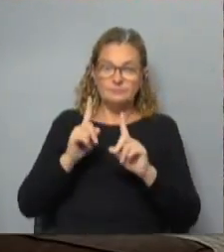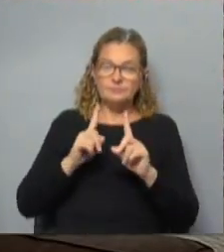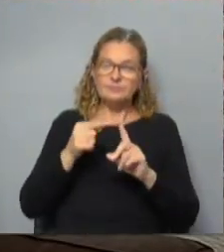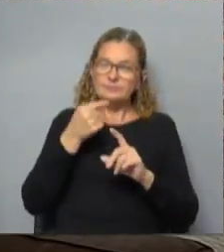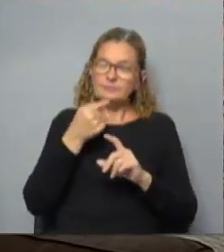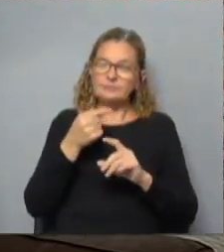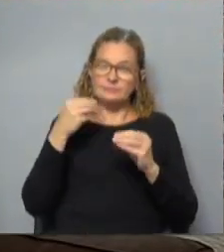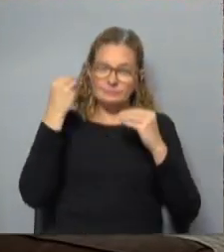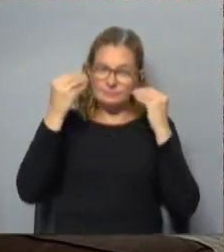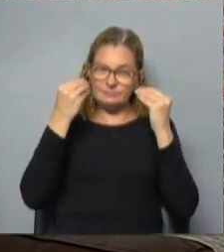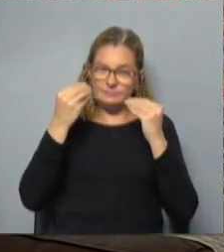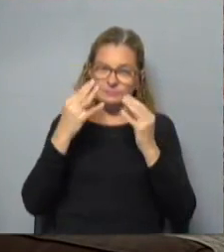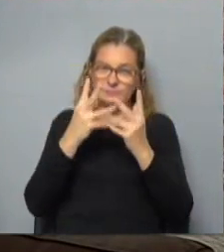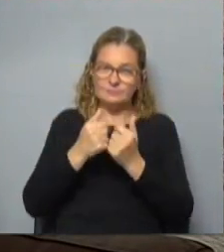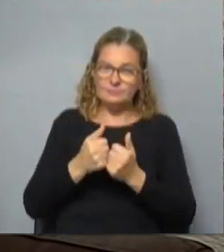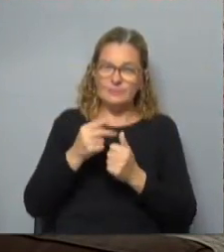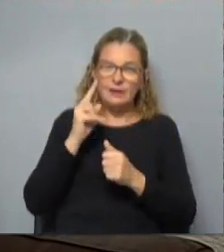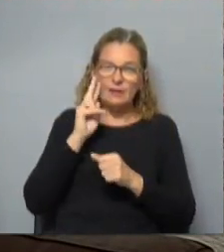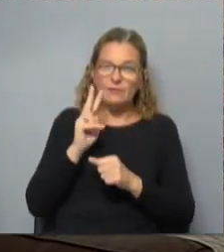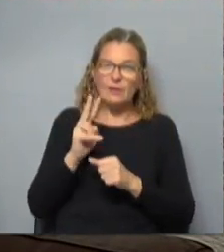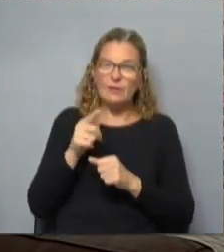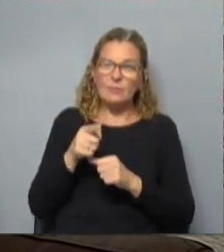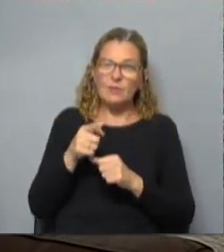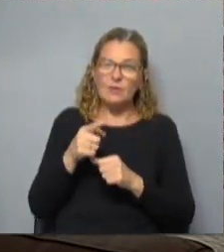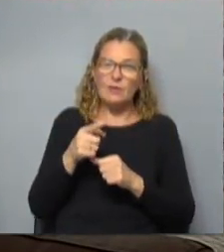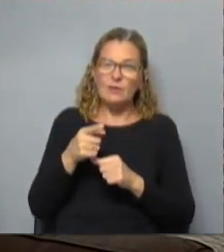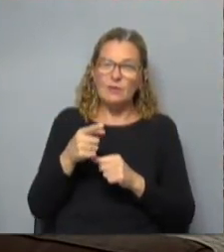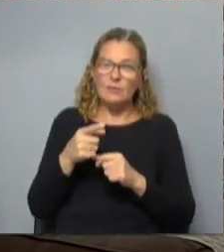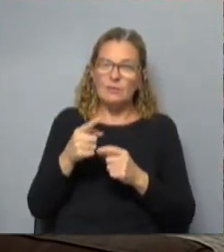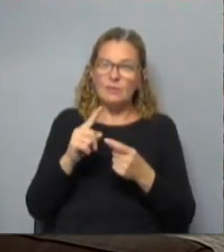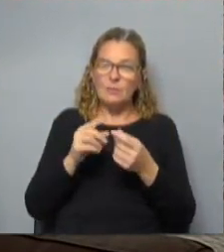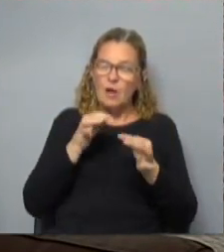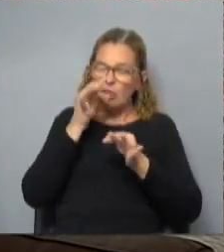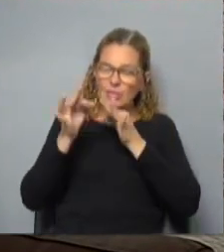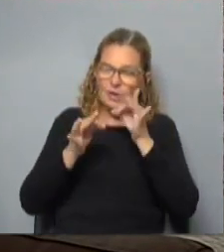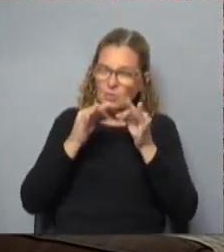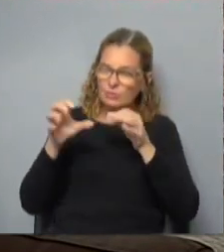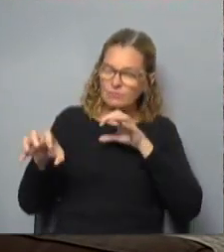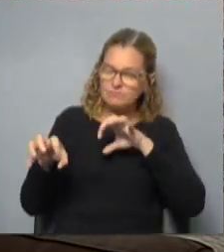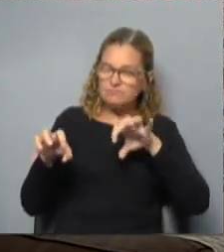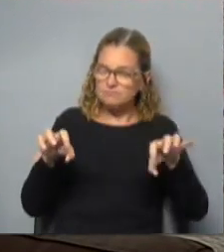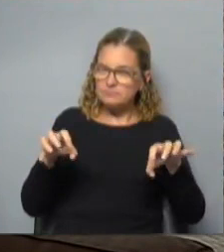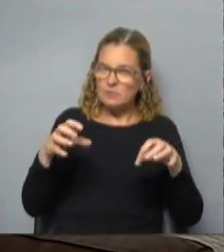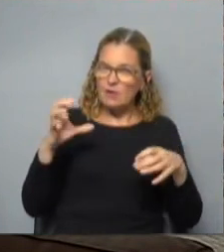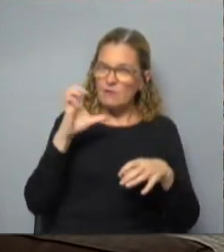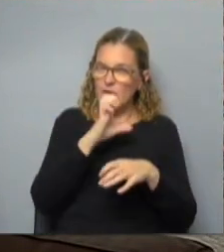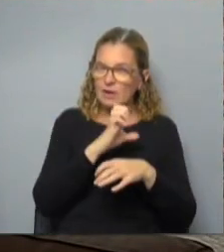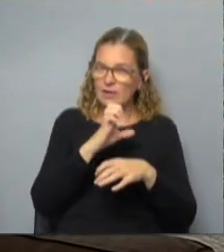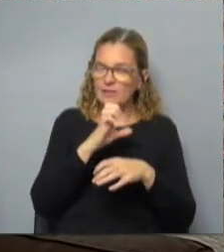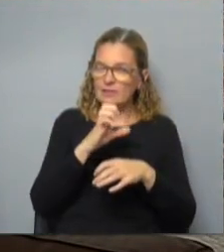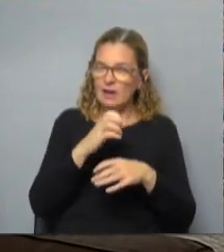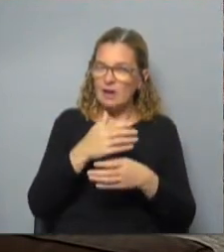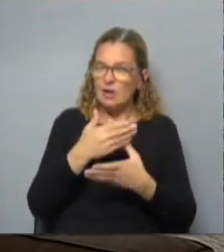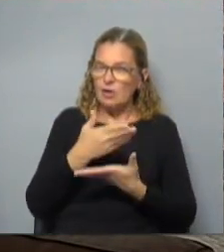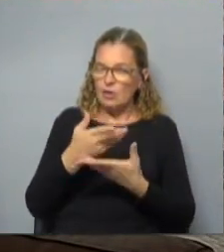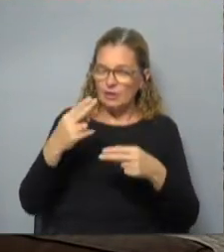elementos que preocupan en la organización que tiene que ver con la polarización de los discursos la violencia muchas veces de los espacios que tienen